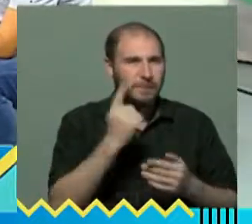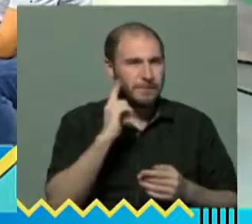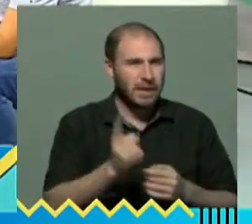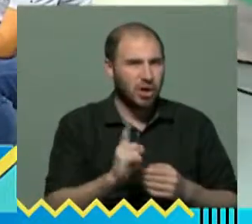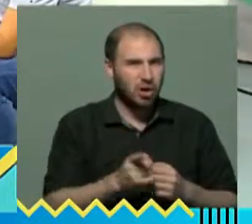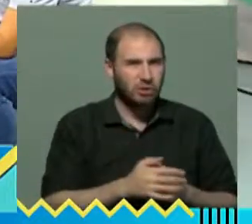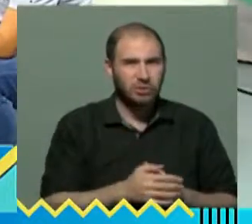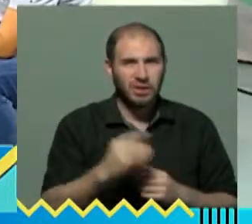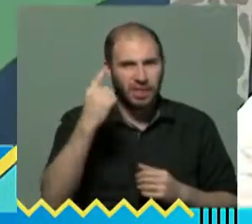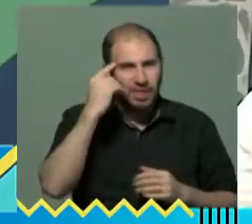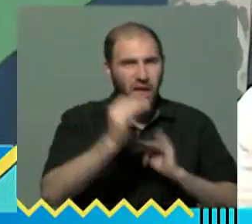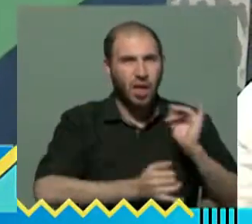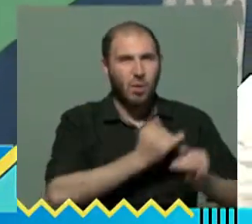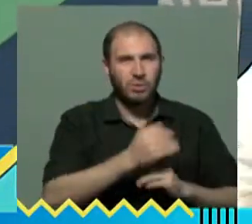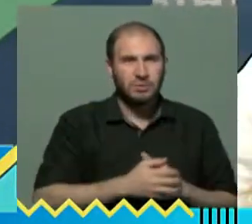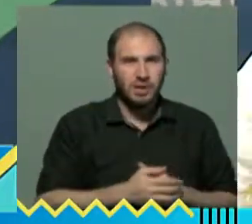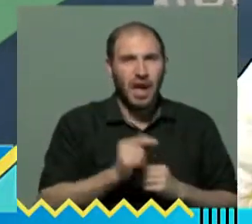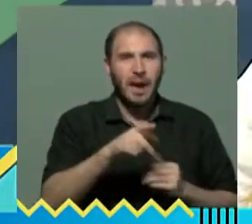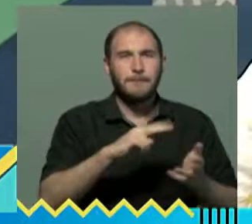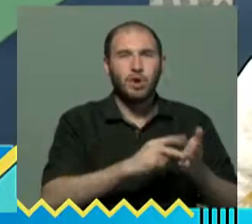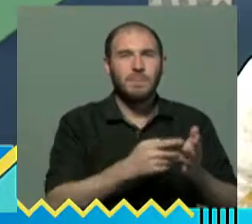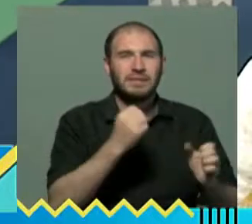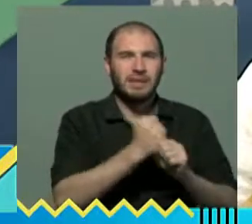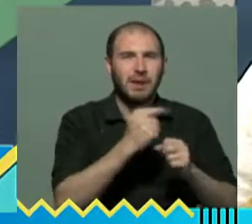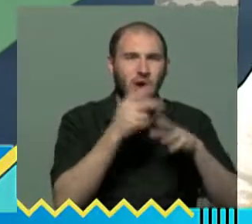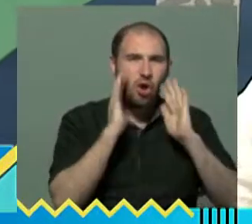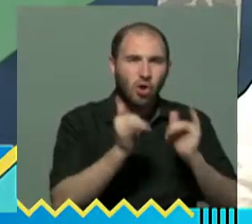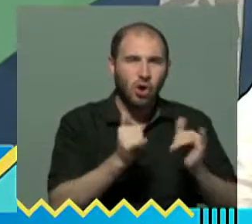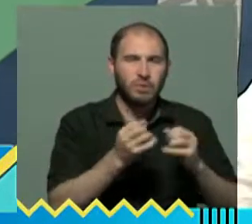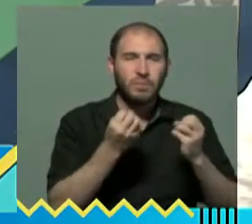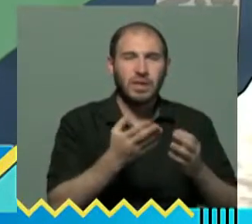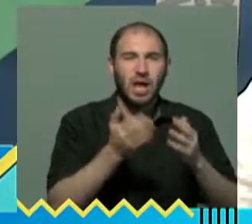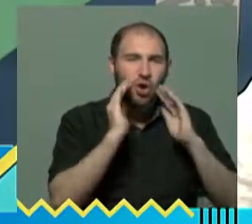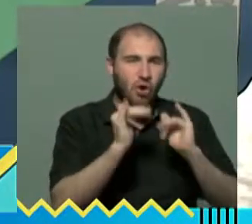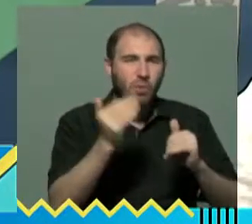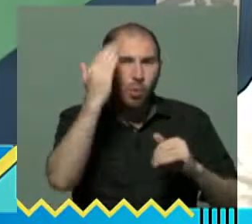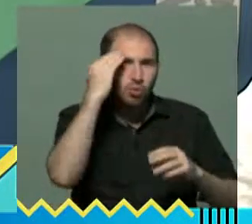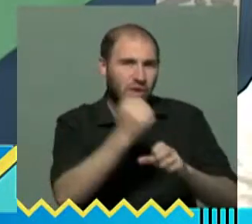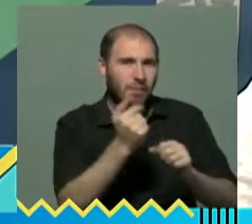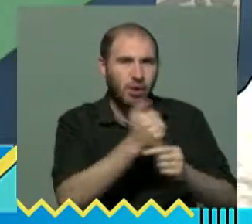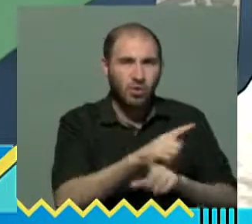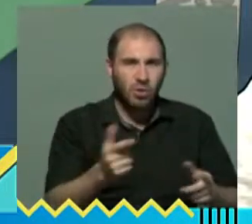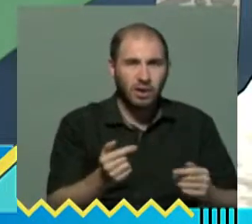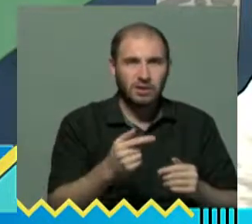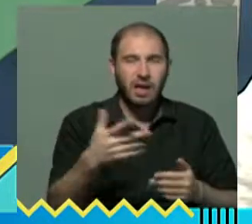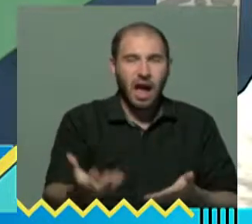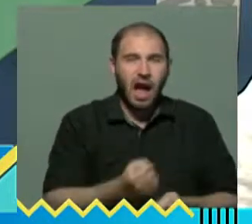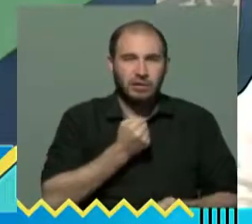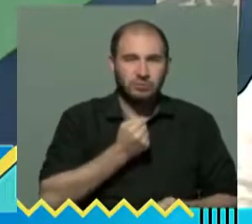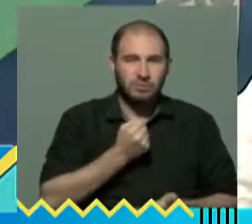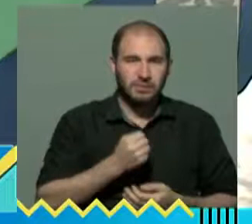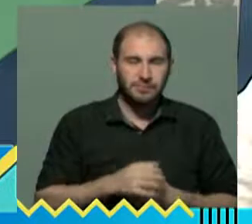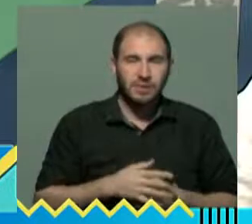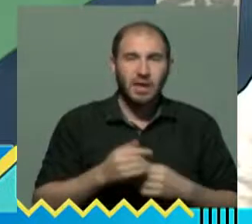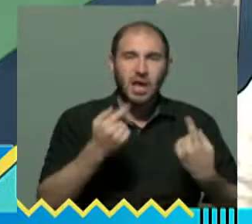peligroso desde lo ideológico decir que hay un problema del trabajo joven porque el joven no tiene cultura del trabajo en vez de asumir que